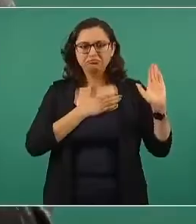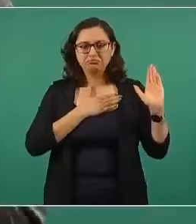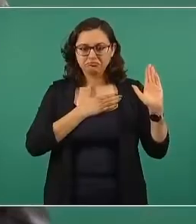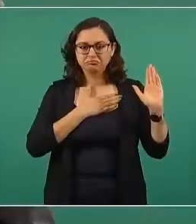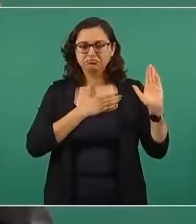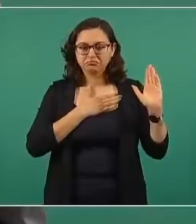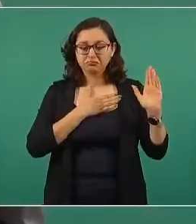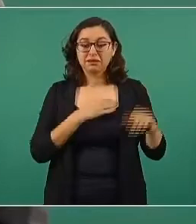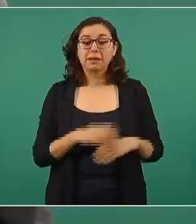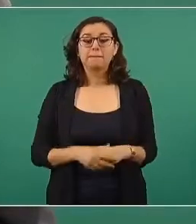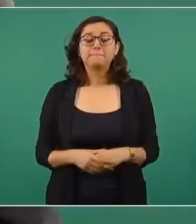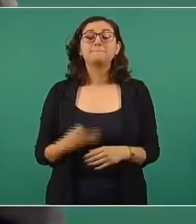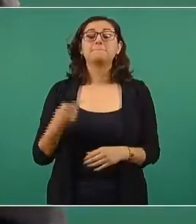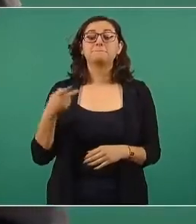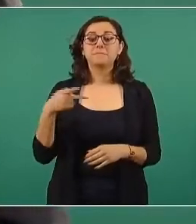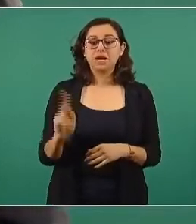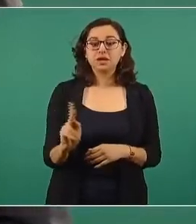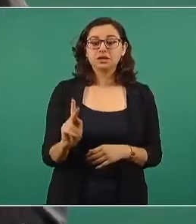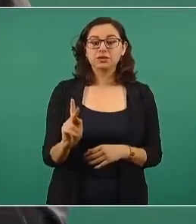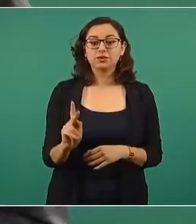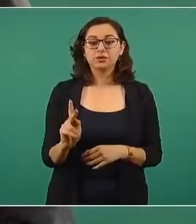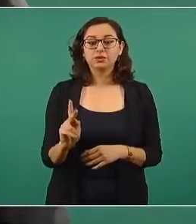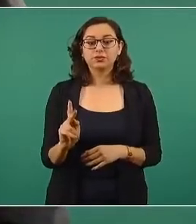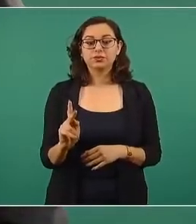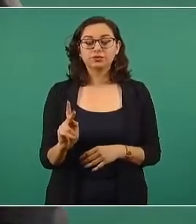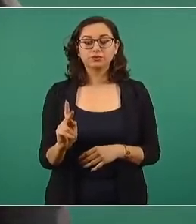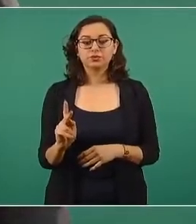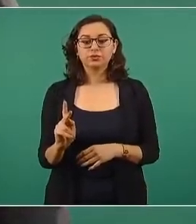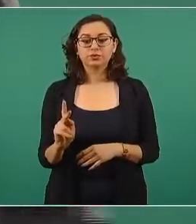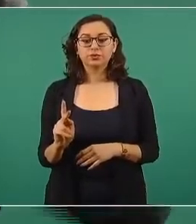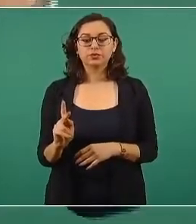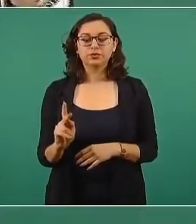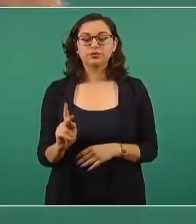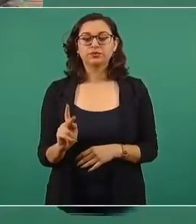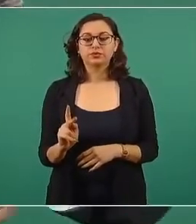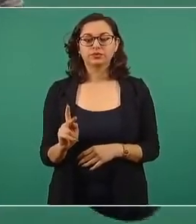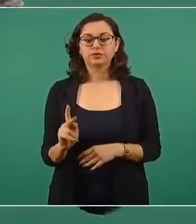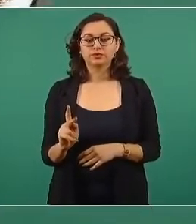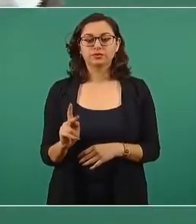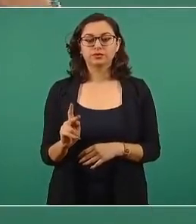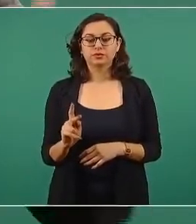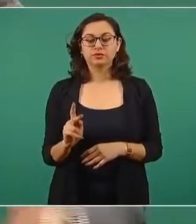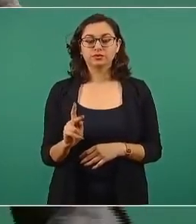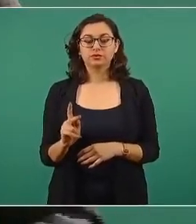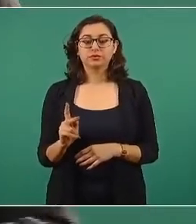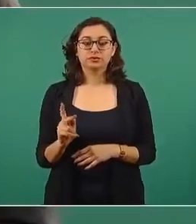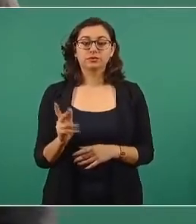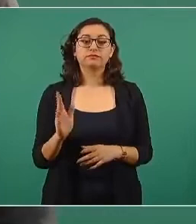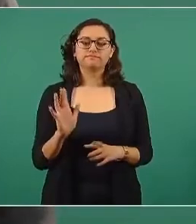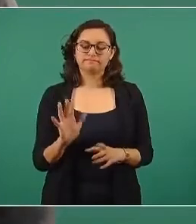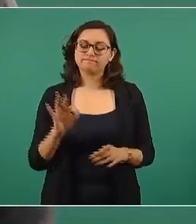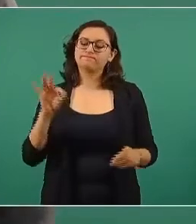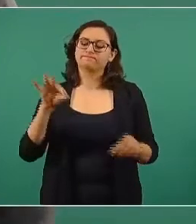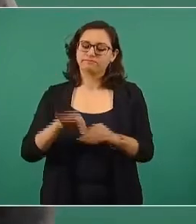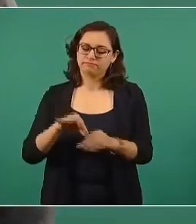Nada más que ahí yo quiero, pasando las elecciones,